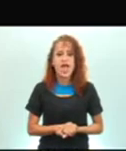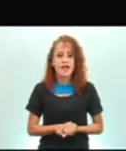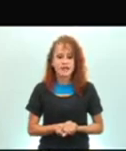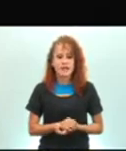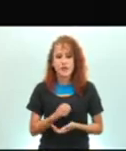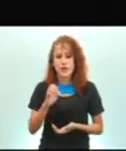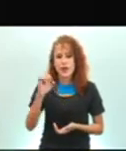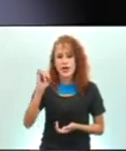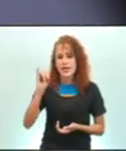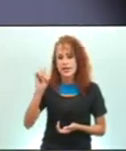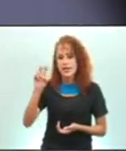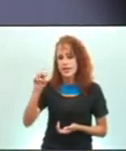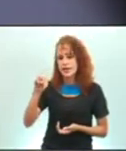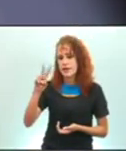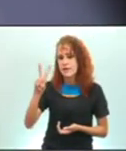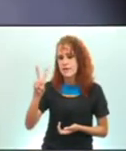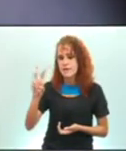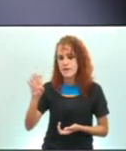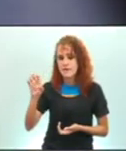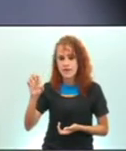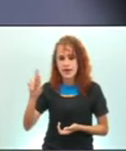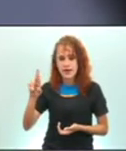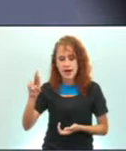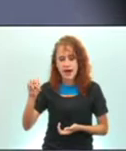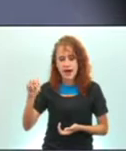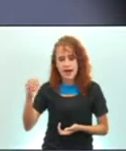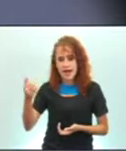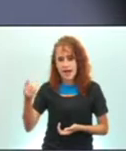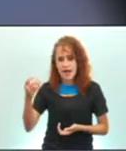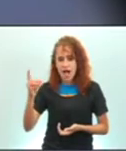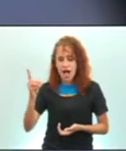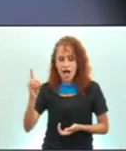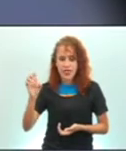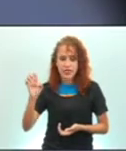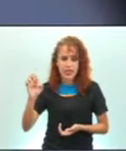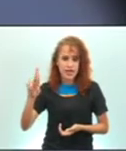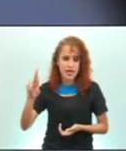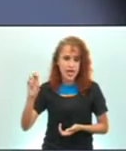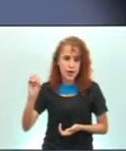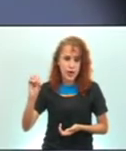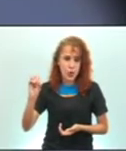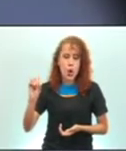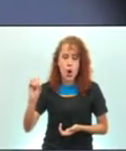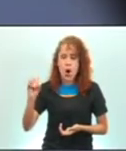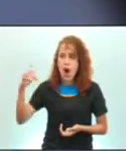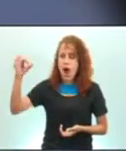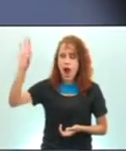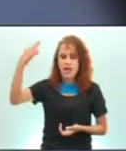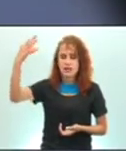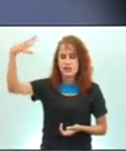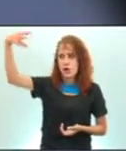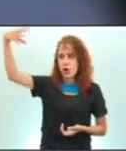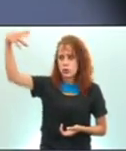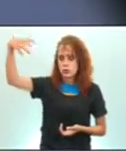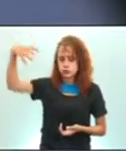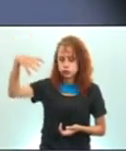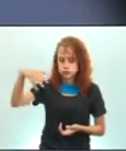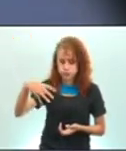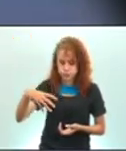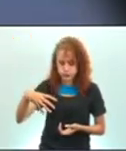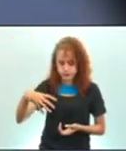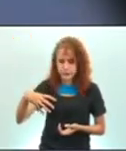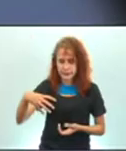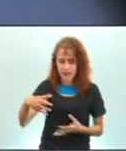El efecto invernadero, del que tanto se habla hoy, es un proceso natural que ocasiona el calentamiento de la superficie terrestre y